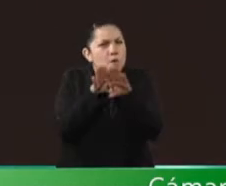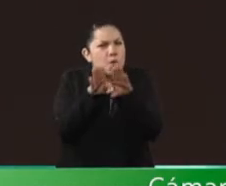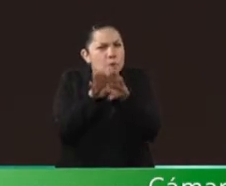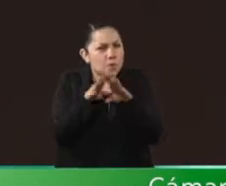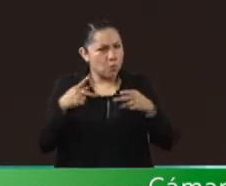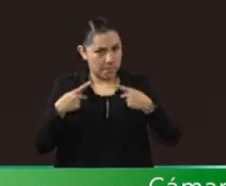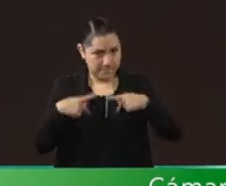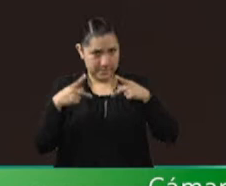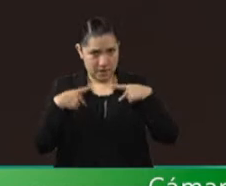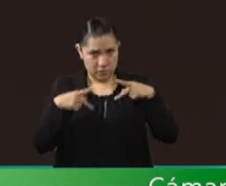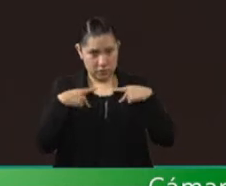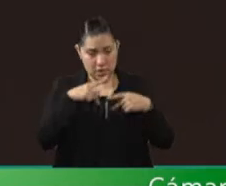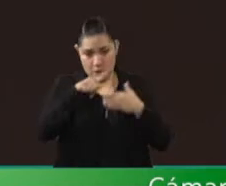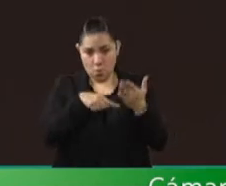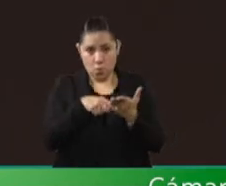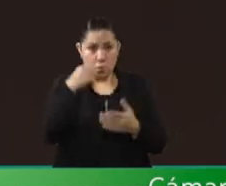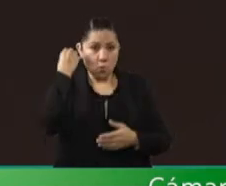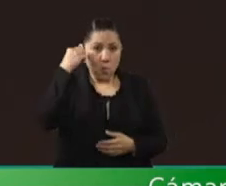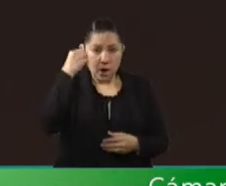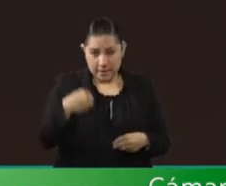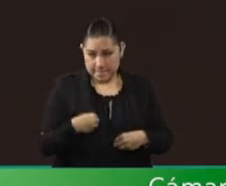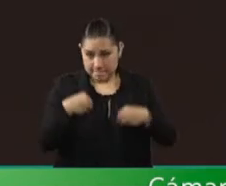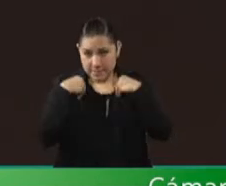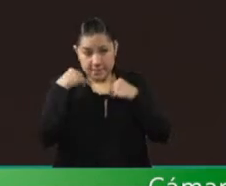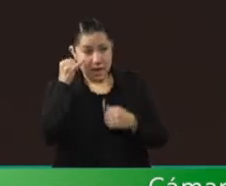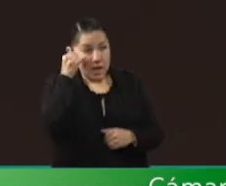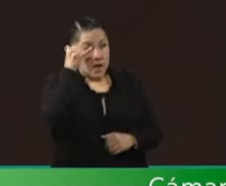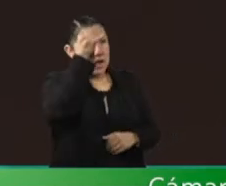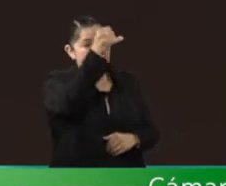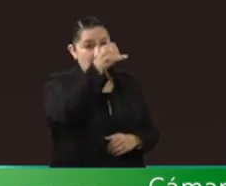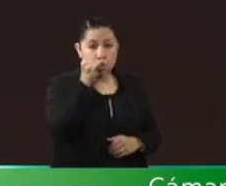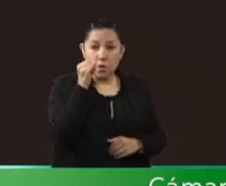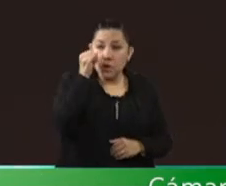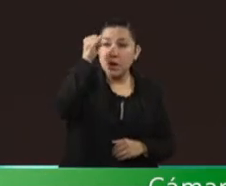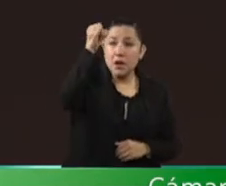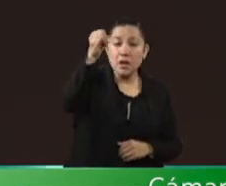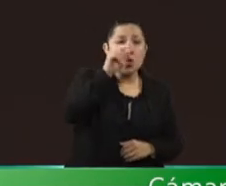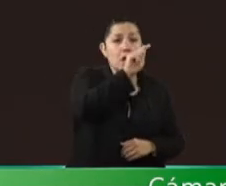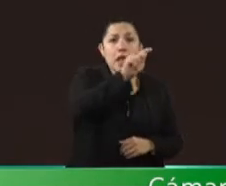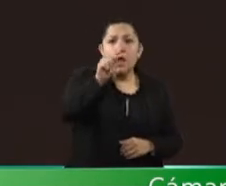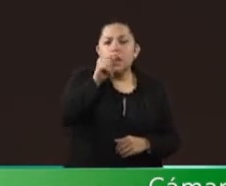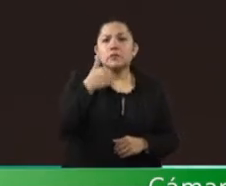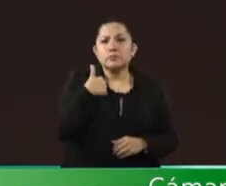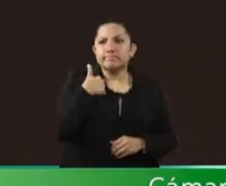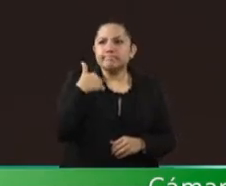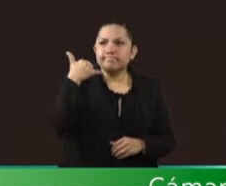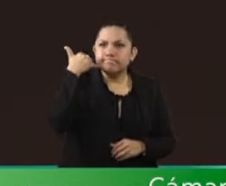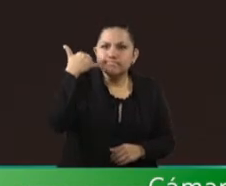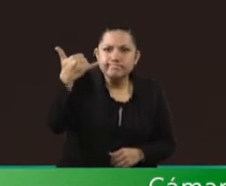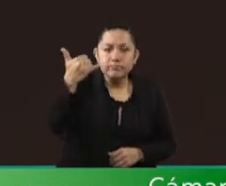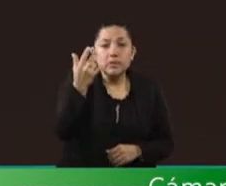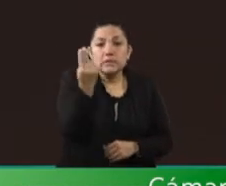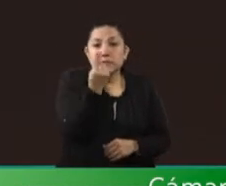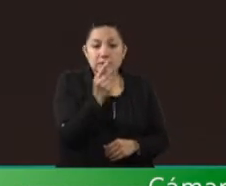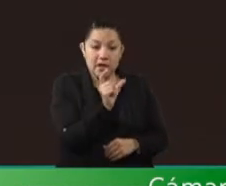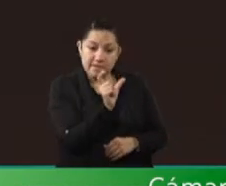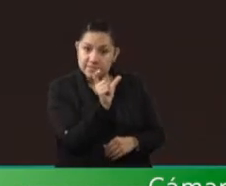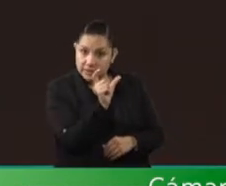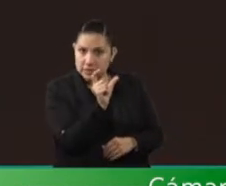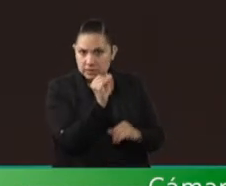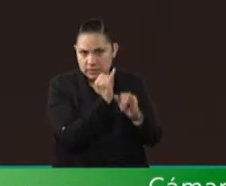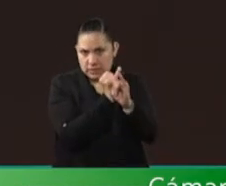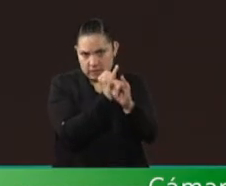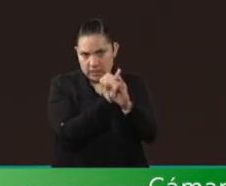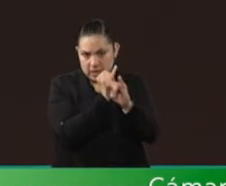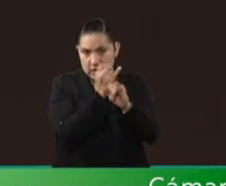Oaxaca y que para comunicarse telefónicamente tienen que comprar fichas de internet para poder llamar a